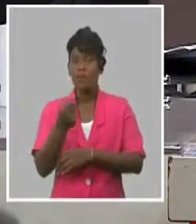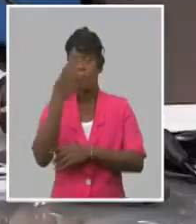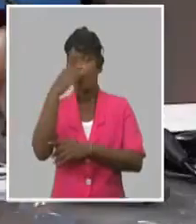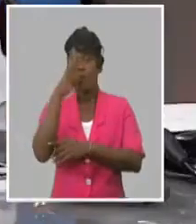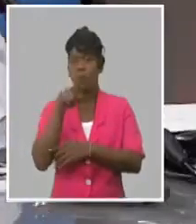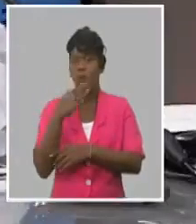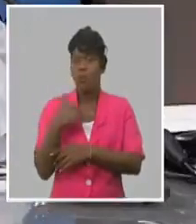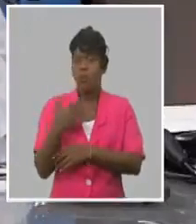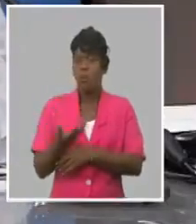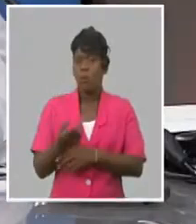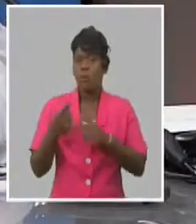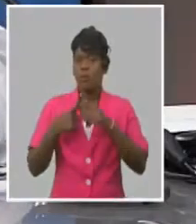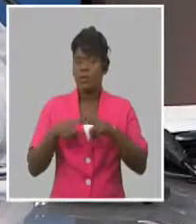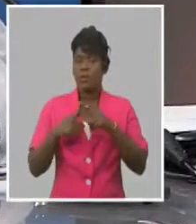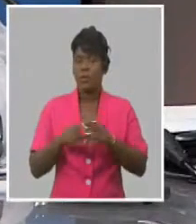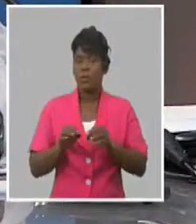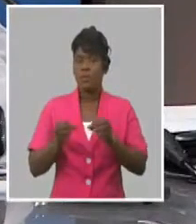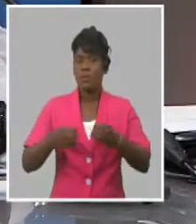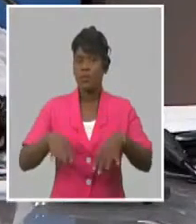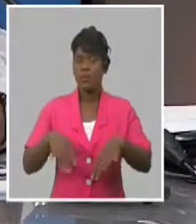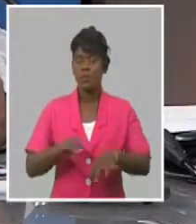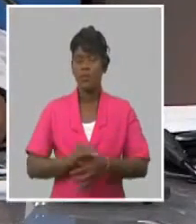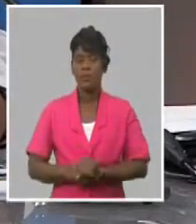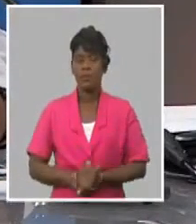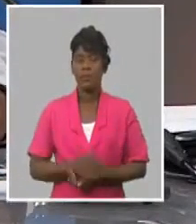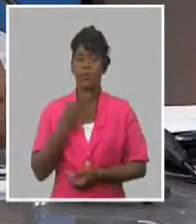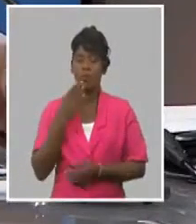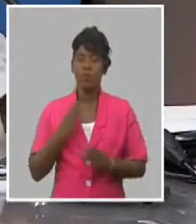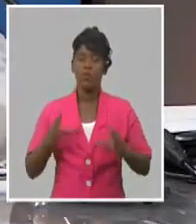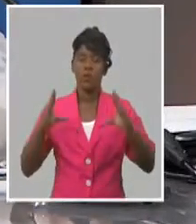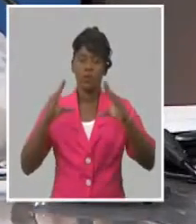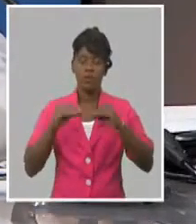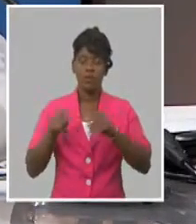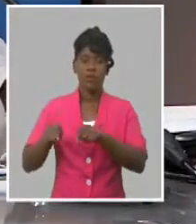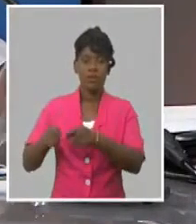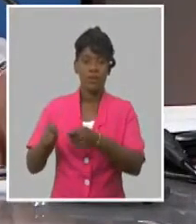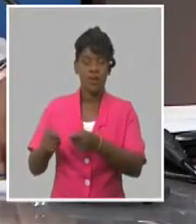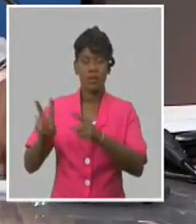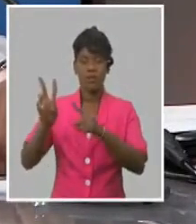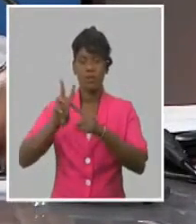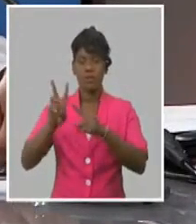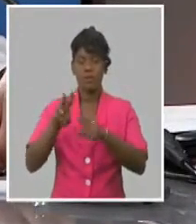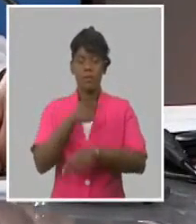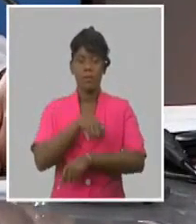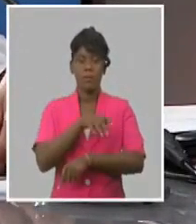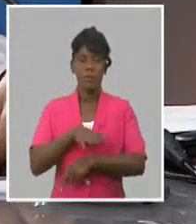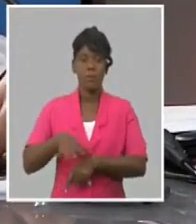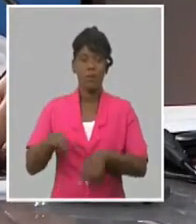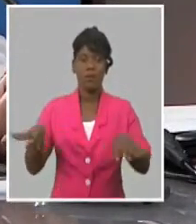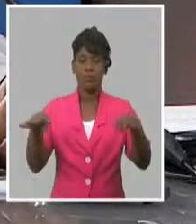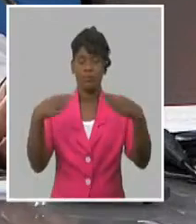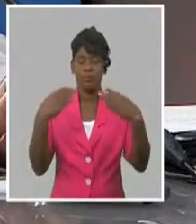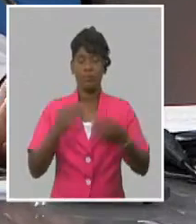de hoy? Bueno, buenas noches, Randy, radio oyente y televidente. Este es un tema